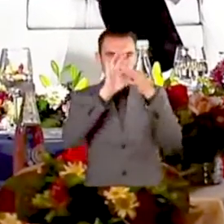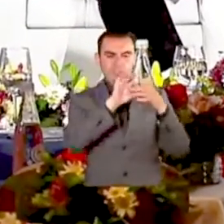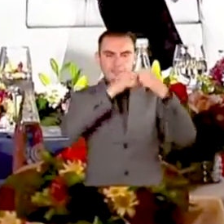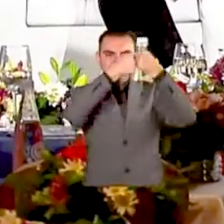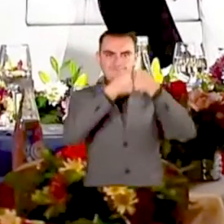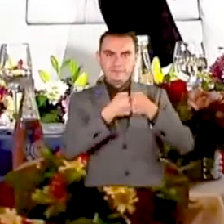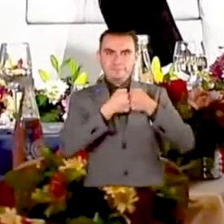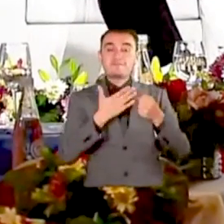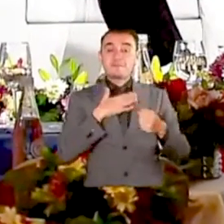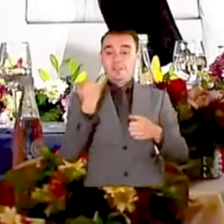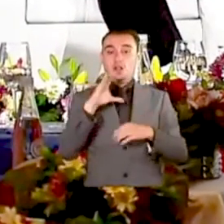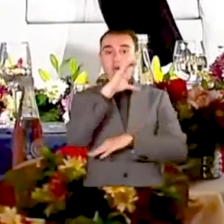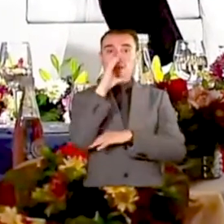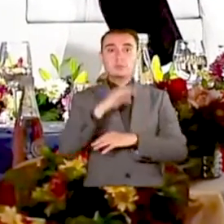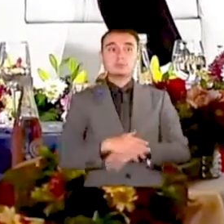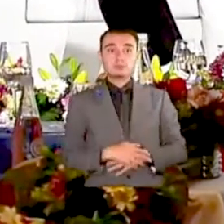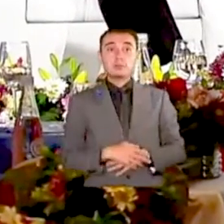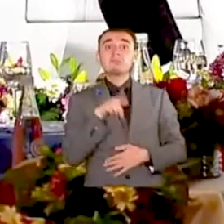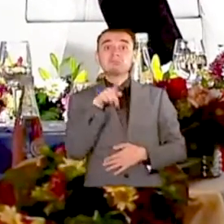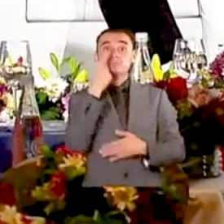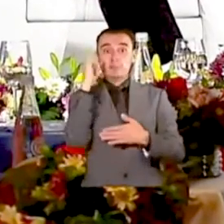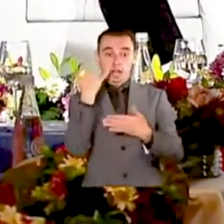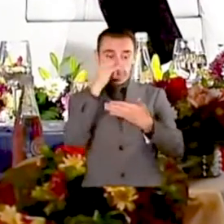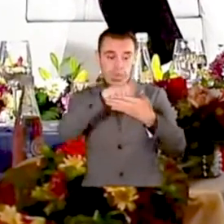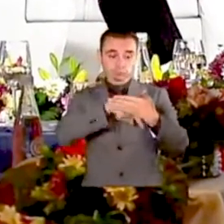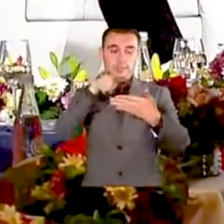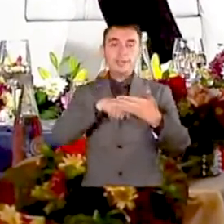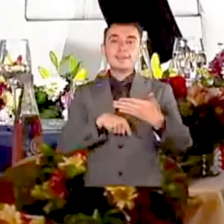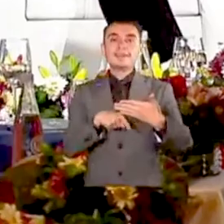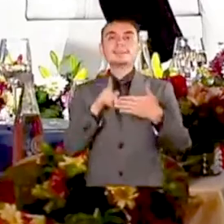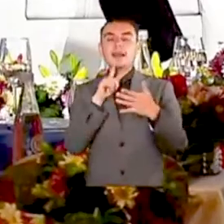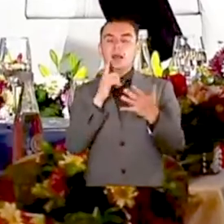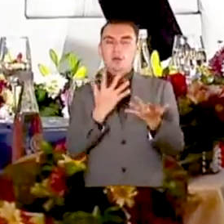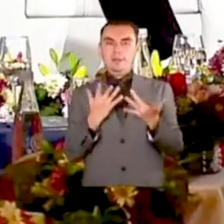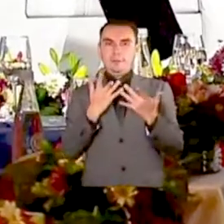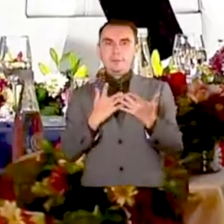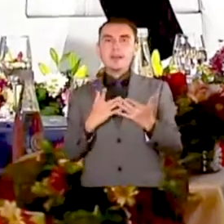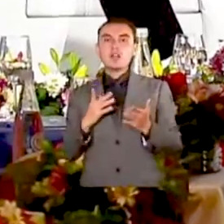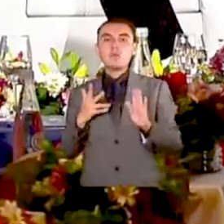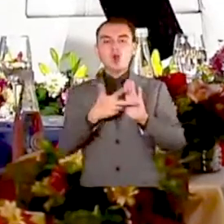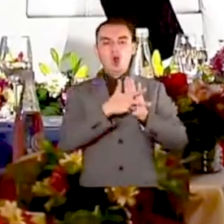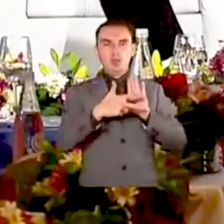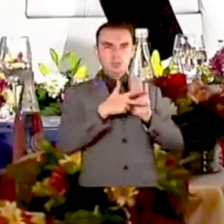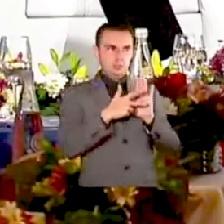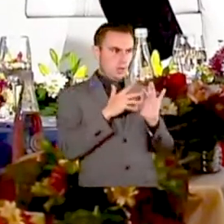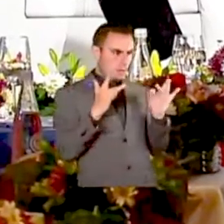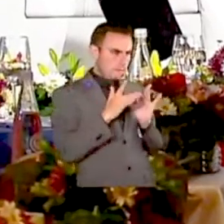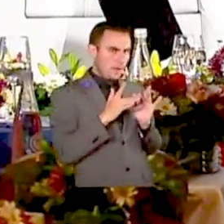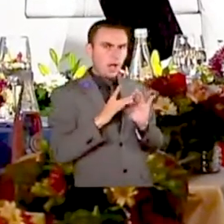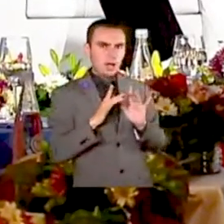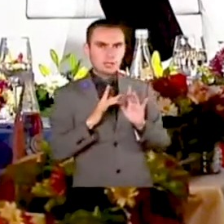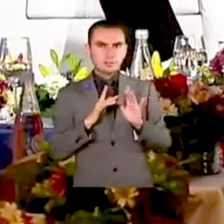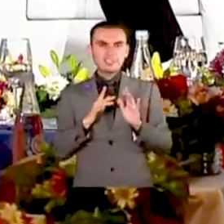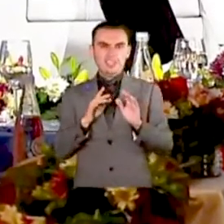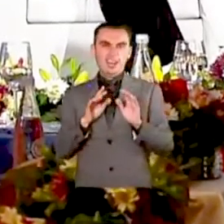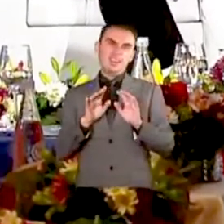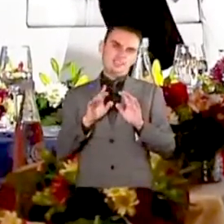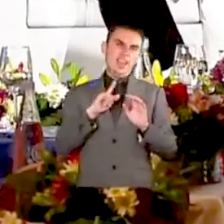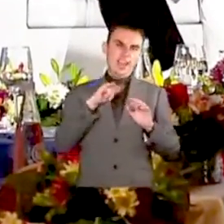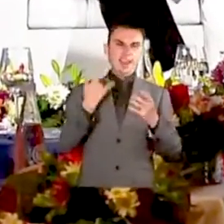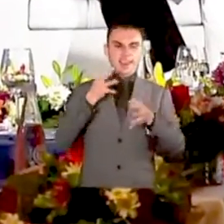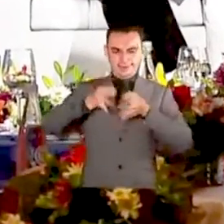en Colombia. Ya fue aprobado, estamos pendientes que pase el control de constitucionalidad de la Corte Constitucional